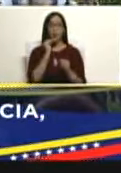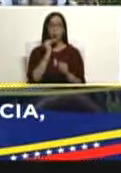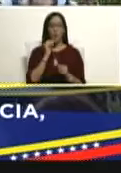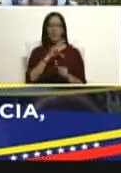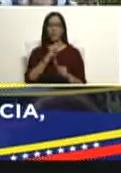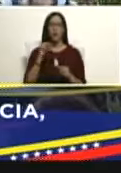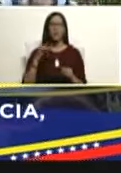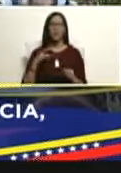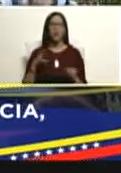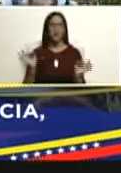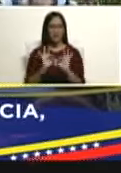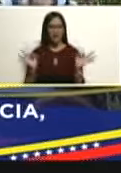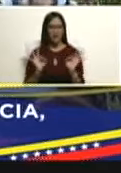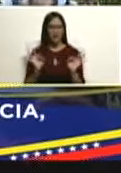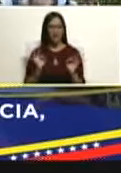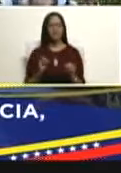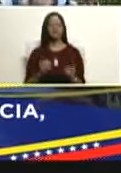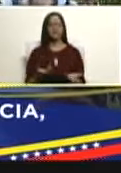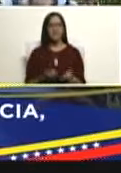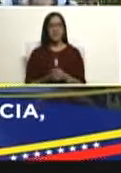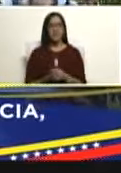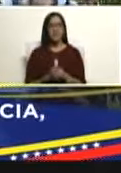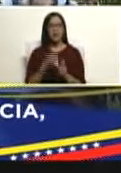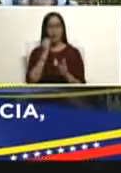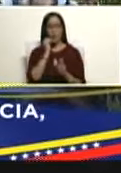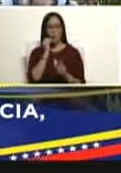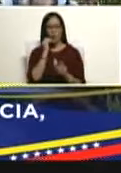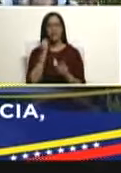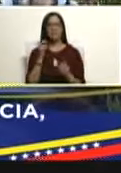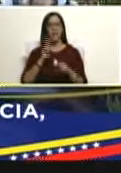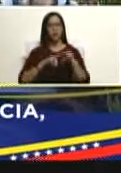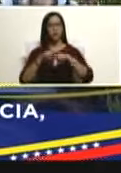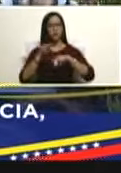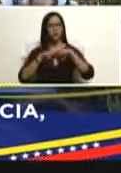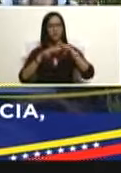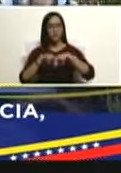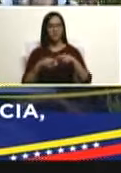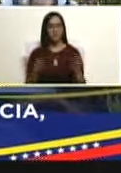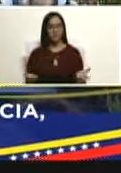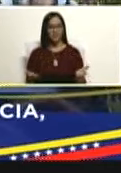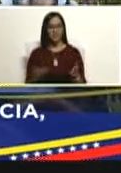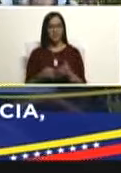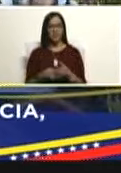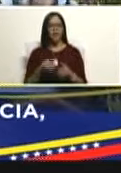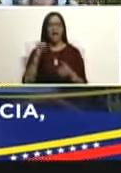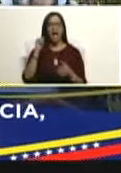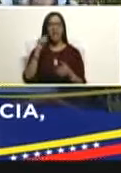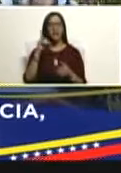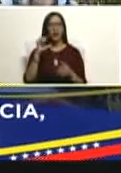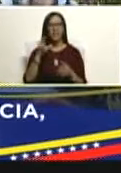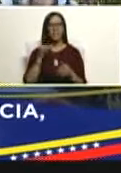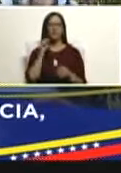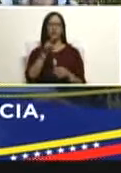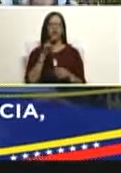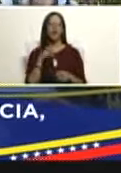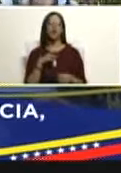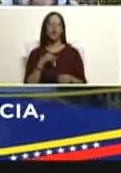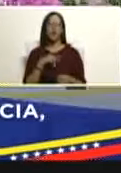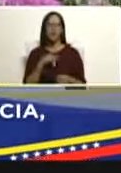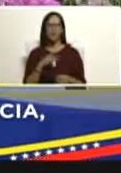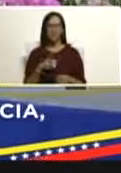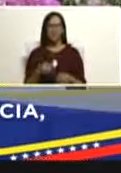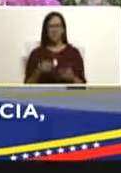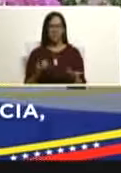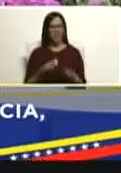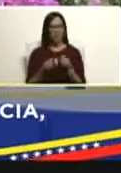está construyendo, sería construyentes en vez de adolescentes. Adolescentes que adolece, no, tú adoleces, es como un